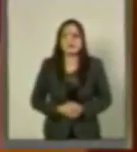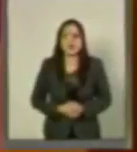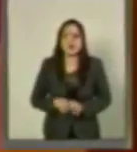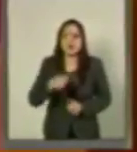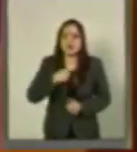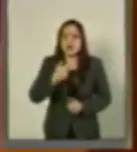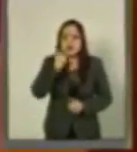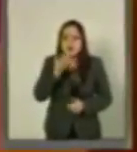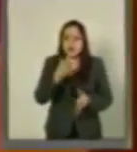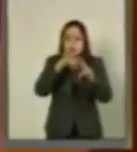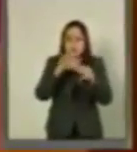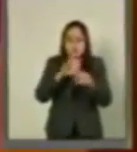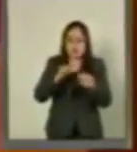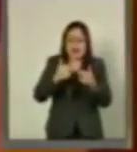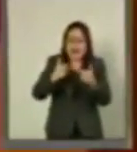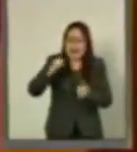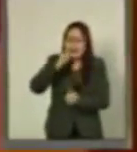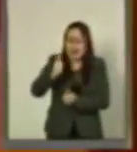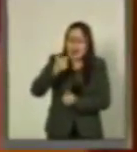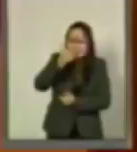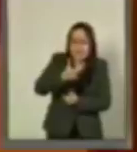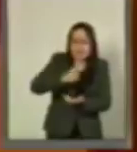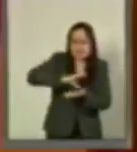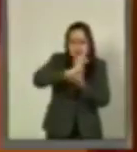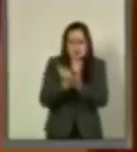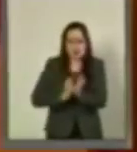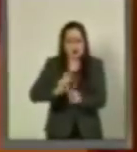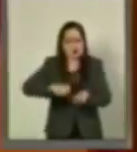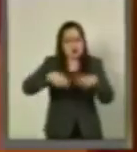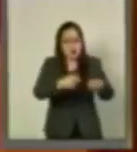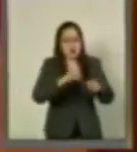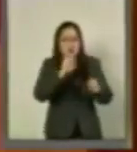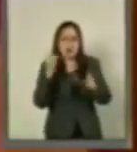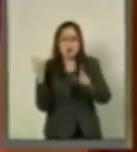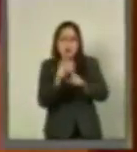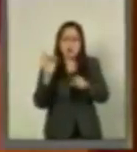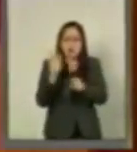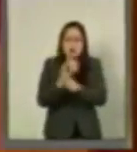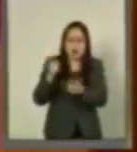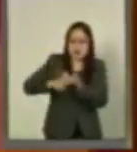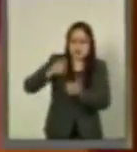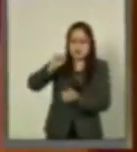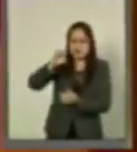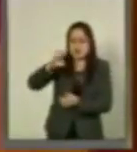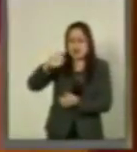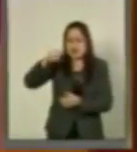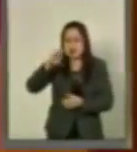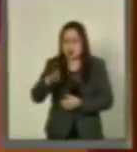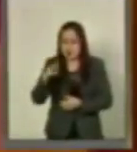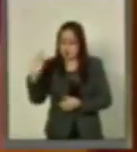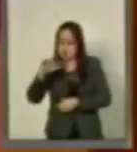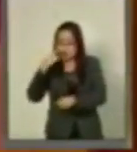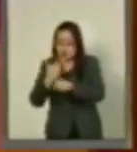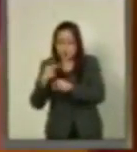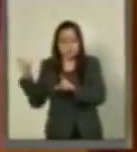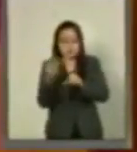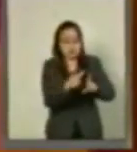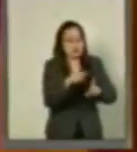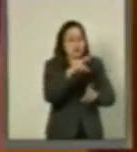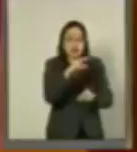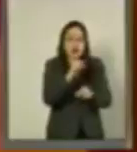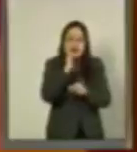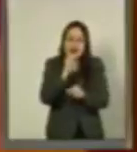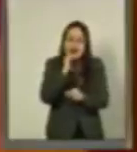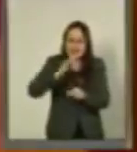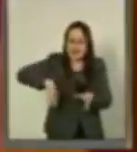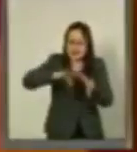comento que ningún peso, ningún contrato y ninguna protección vienen de la Secretaría de Gobernación. Nada, absolutamente